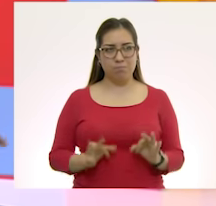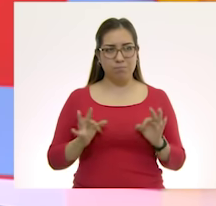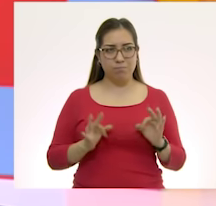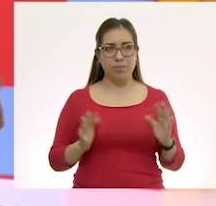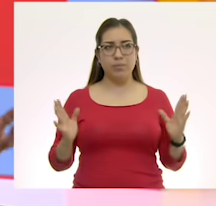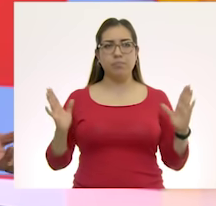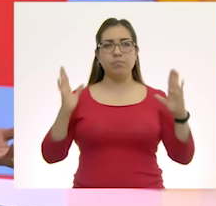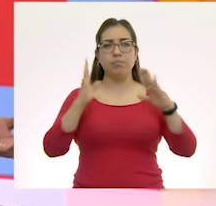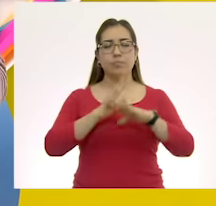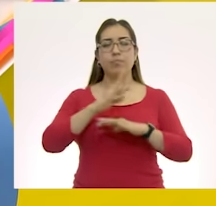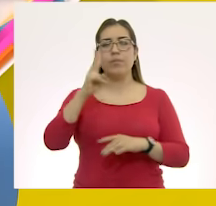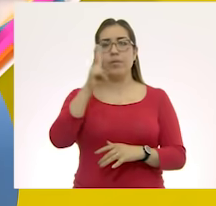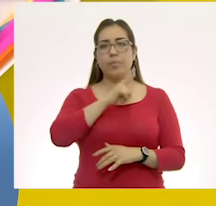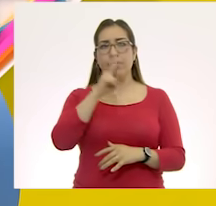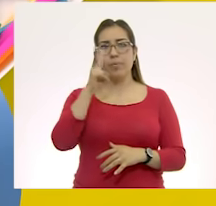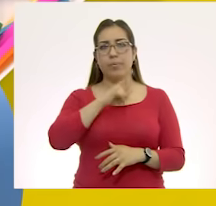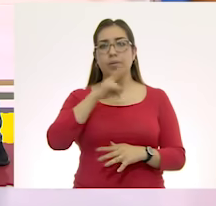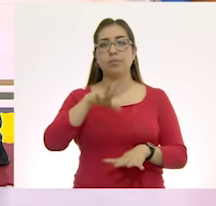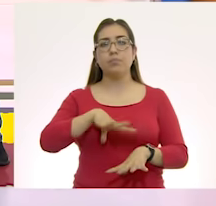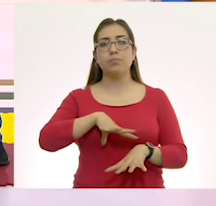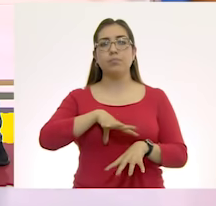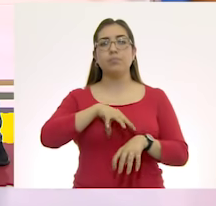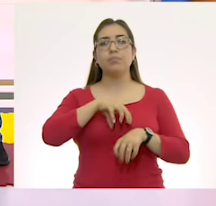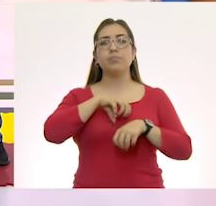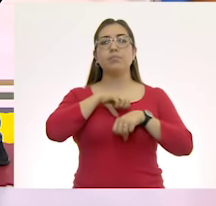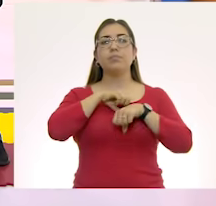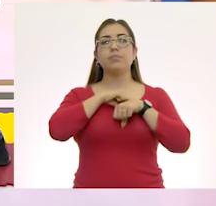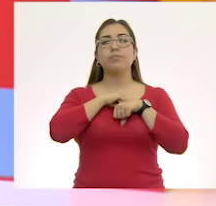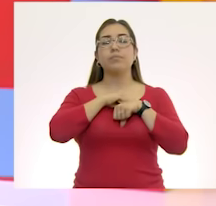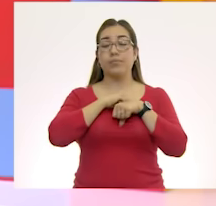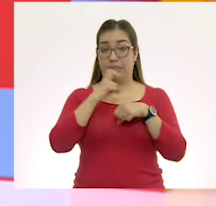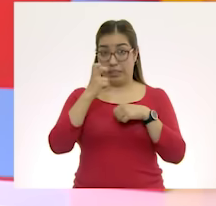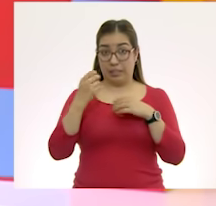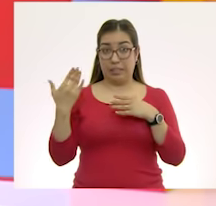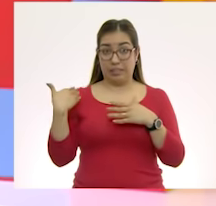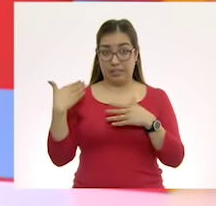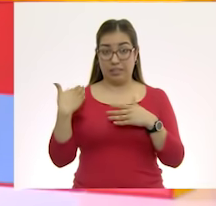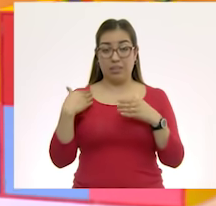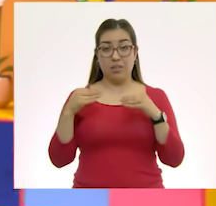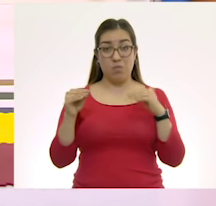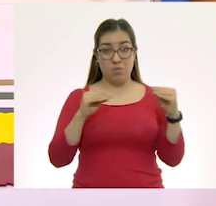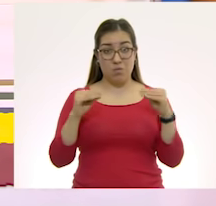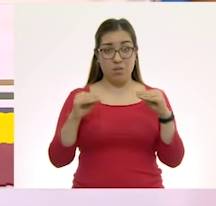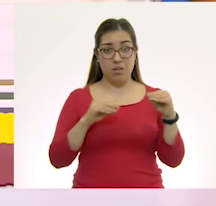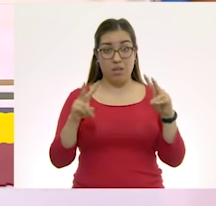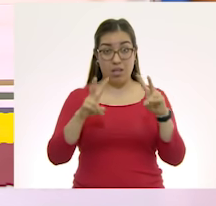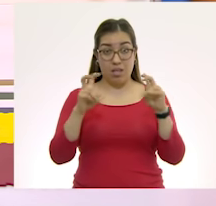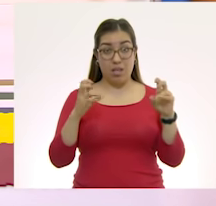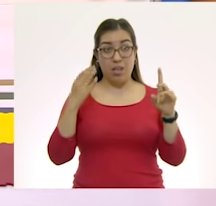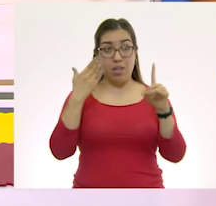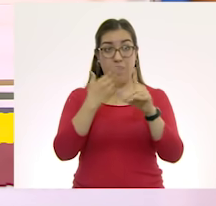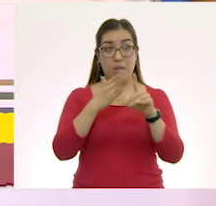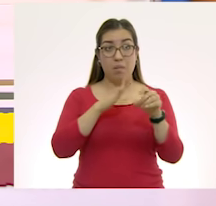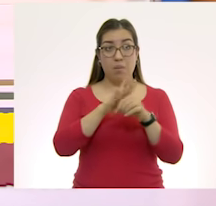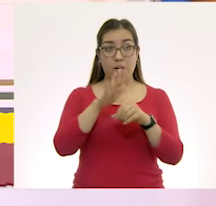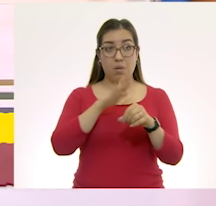Vamos a respirar. Perfecto. Con esto, con estos movimientos, vimos el tema de los movimientos sostenidos, que